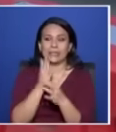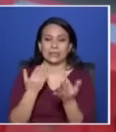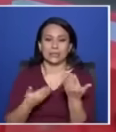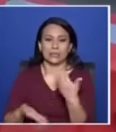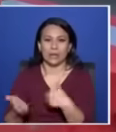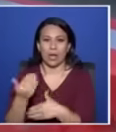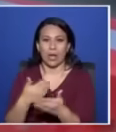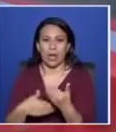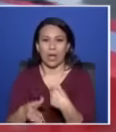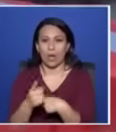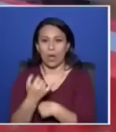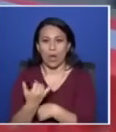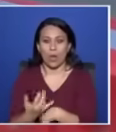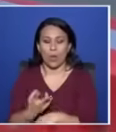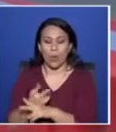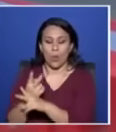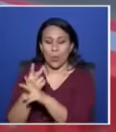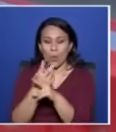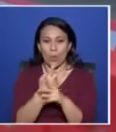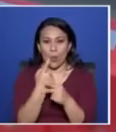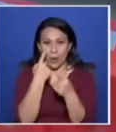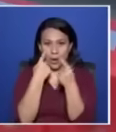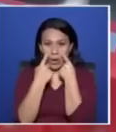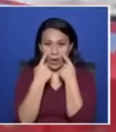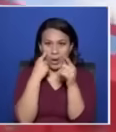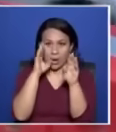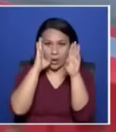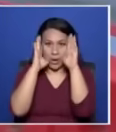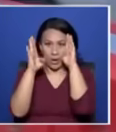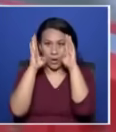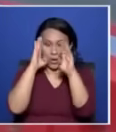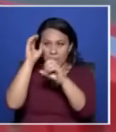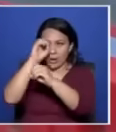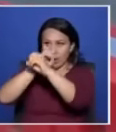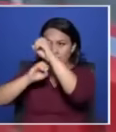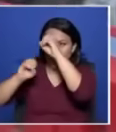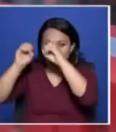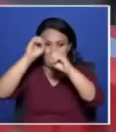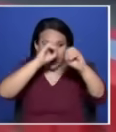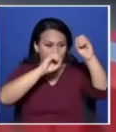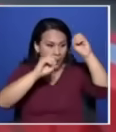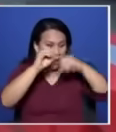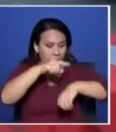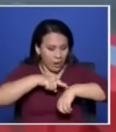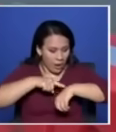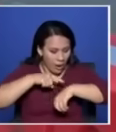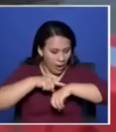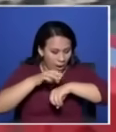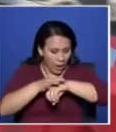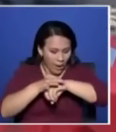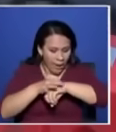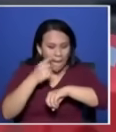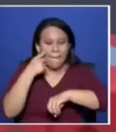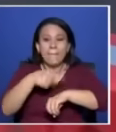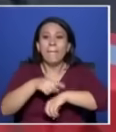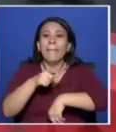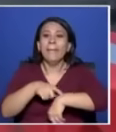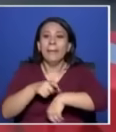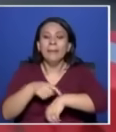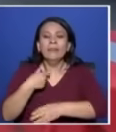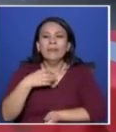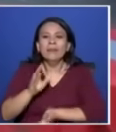Por ahora, tome las debidas precauciones y observe su reloj para que llegue tiempo a sus actividades